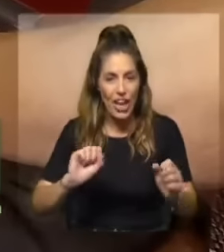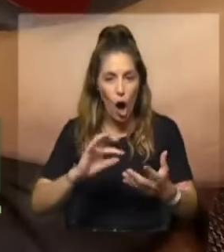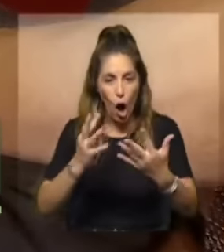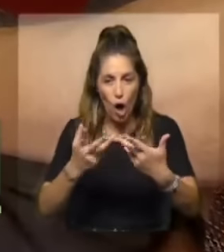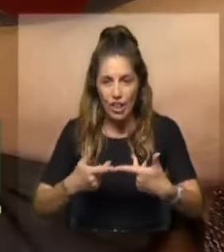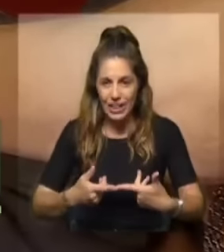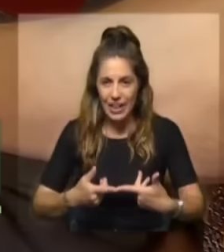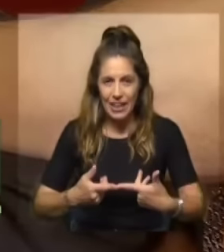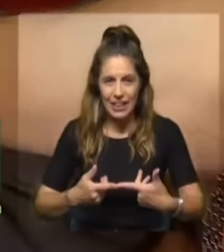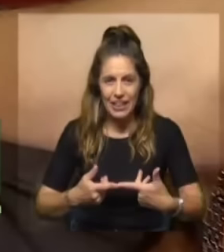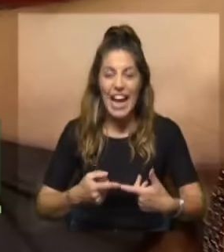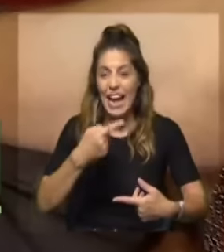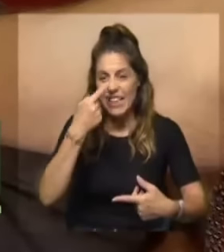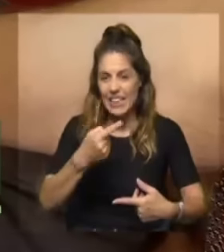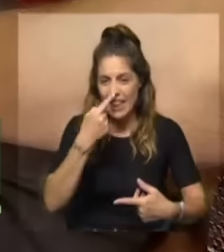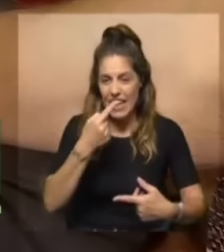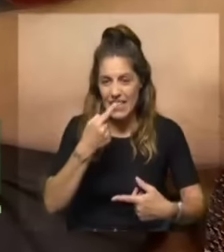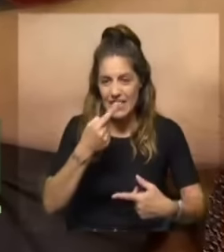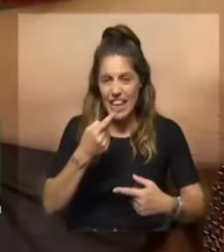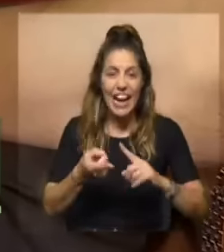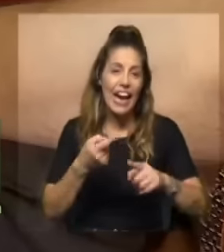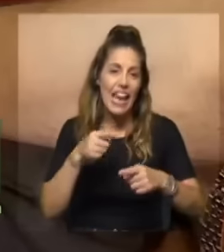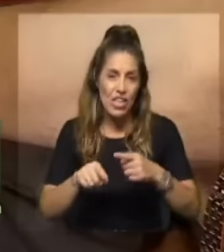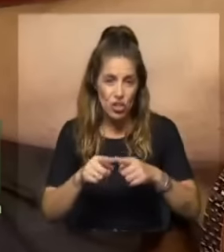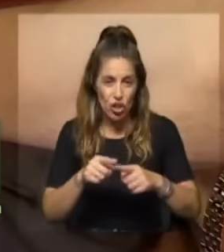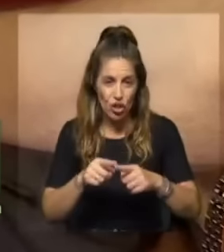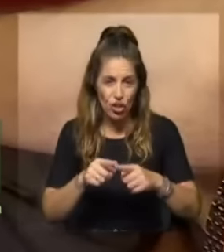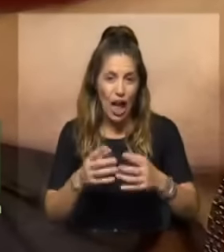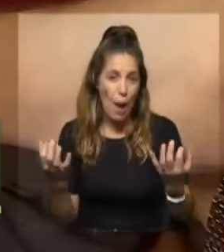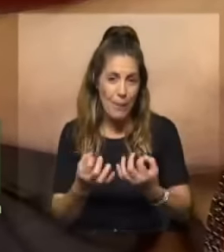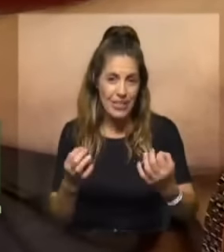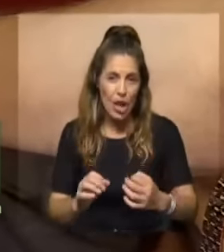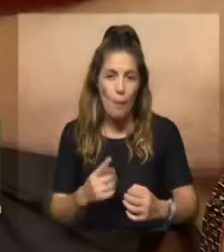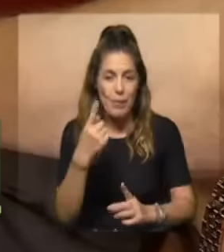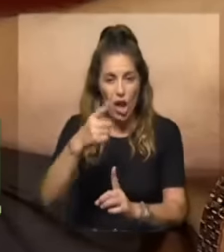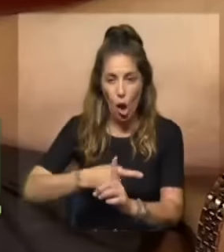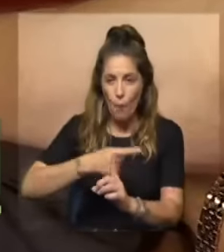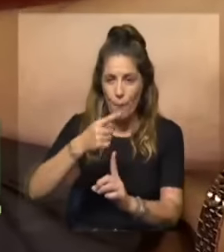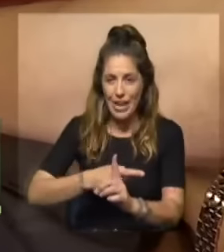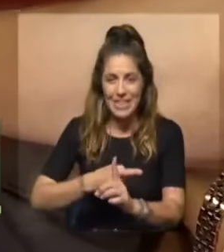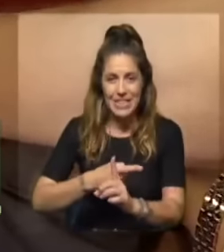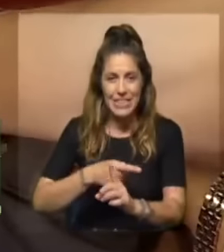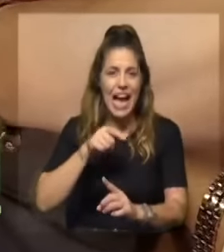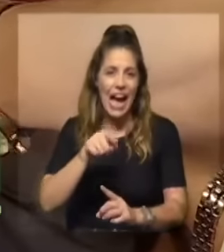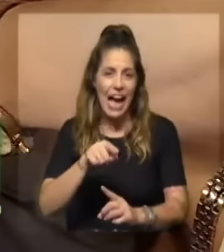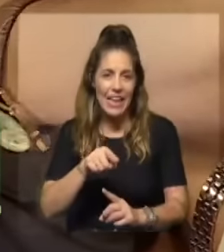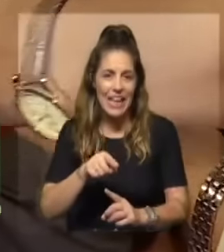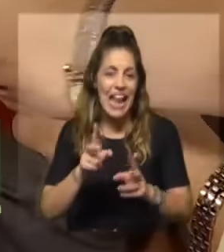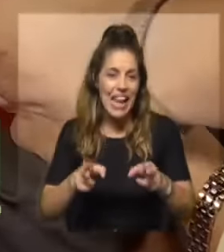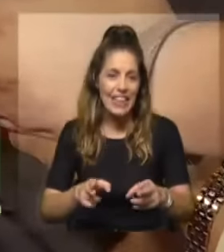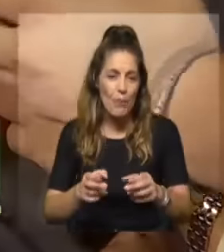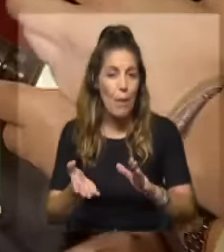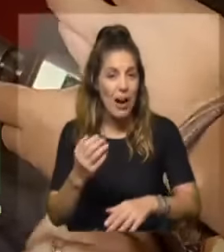precisamente el interés de acuerdo a eh Especialmente los primeros meses que es donde va a ser la etapa más